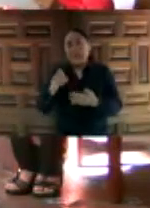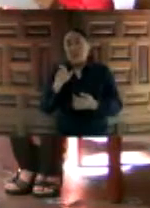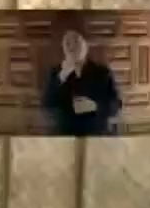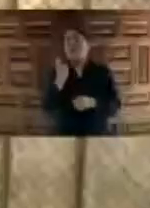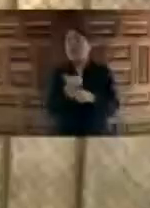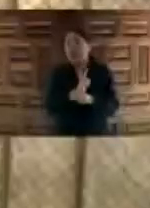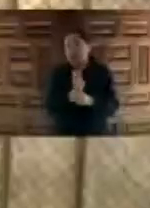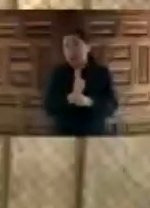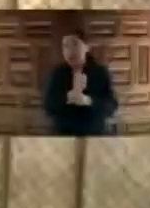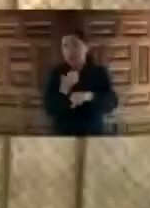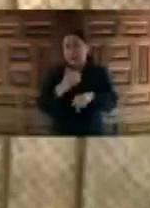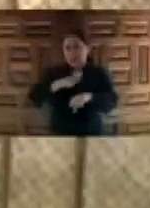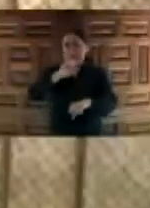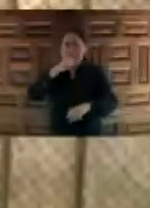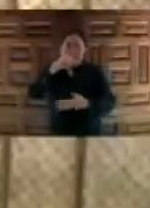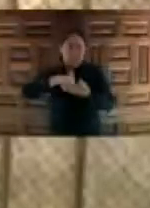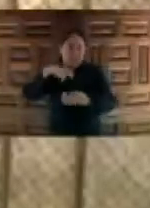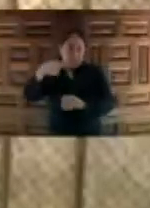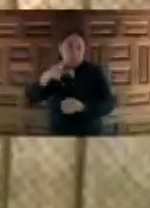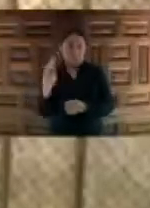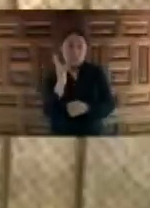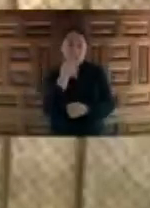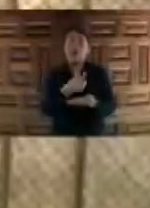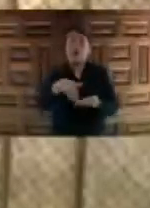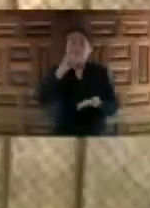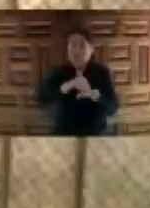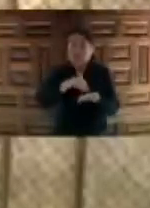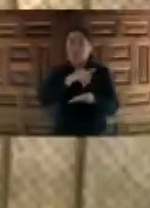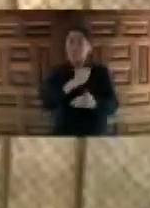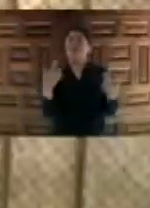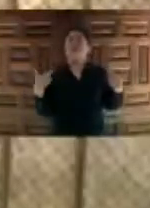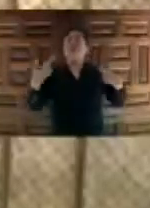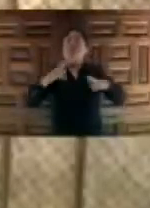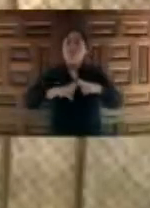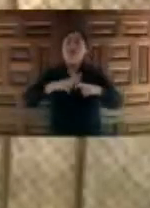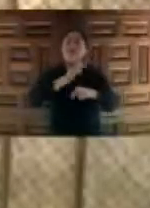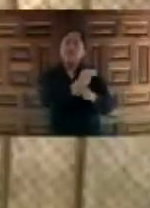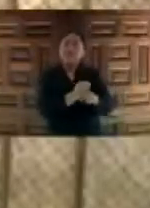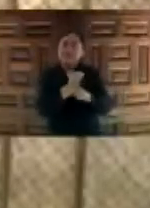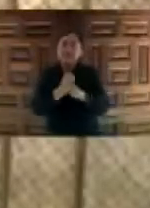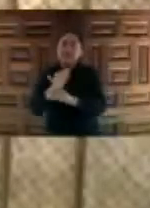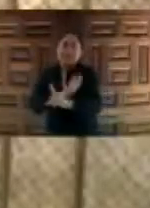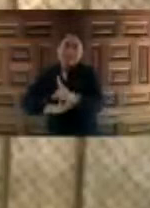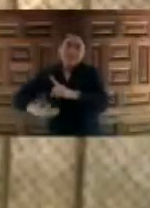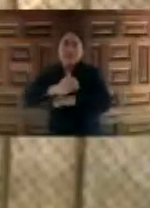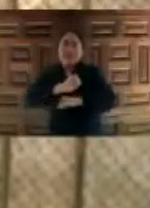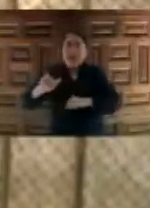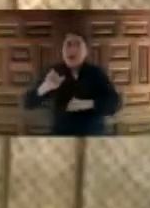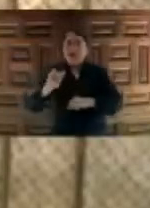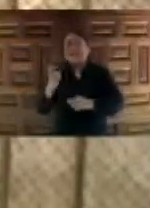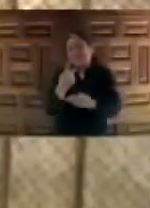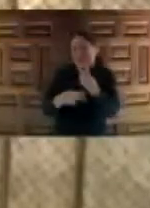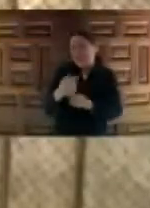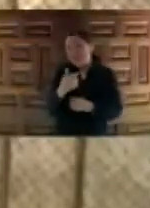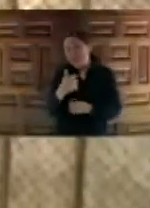en Administración por la misma universidad. Actualmente es profesora investigadora en el Departamento de Producción Económica